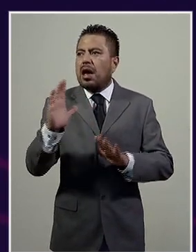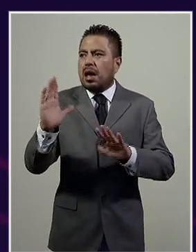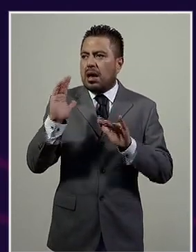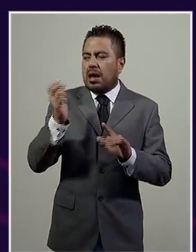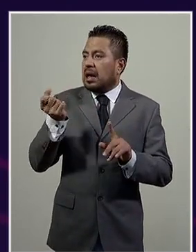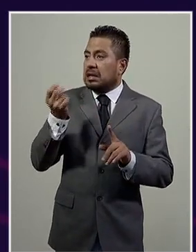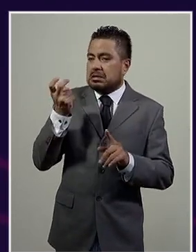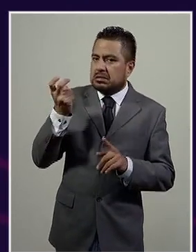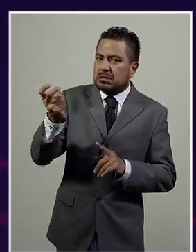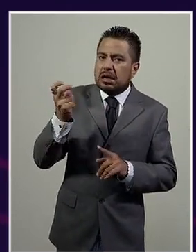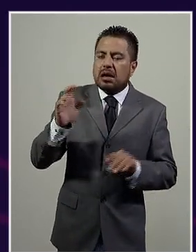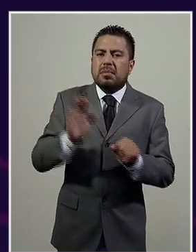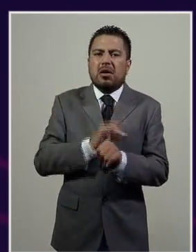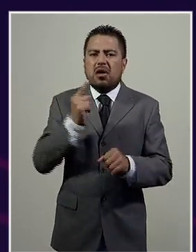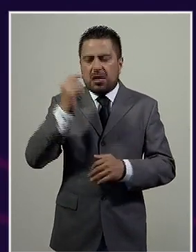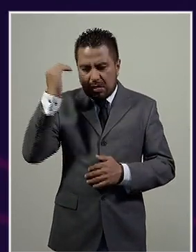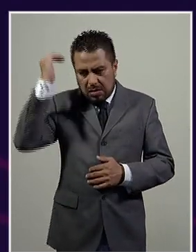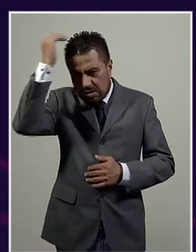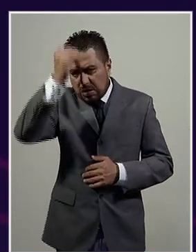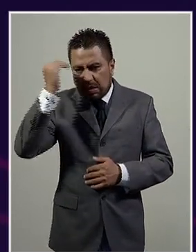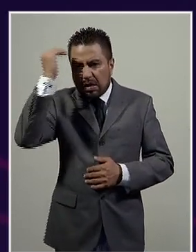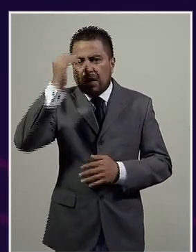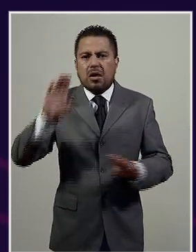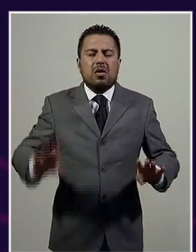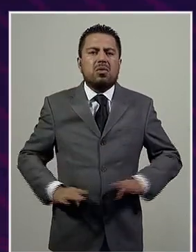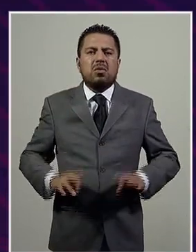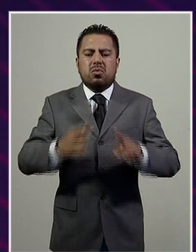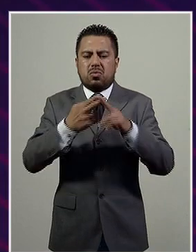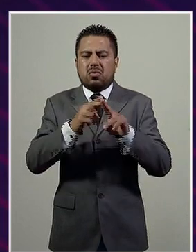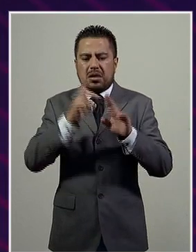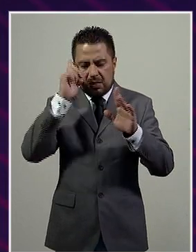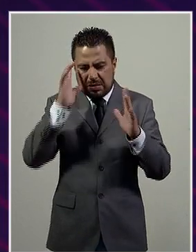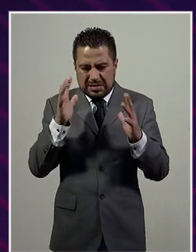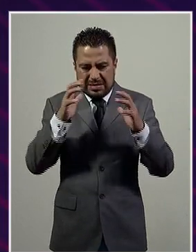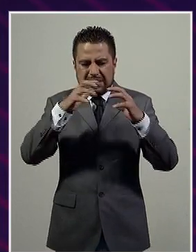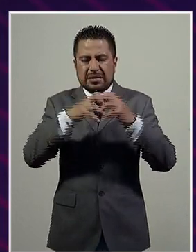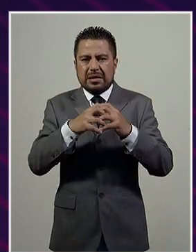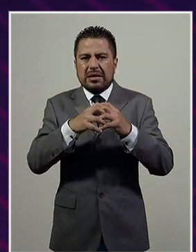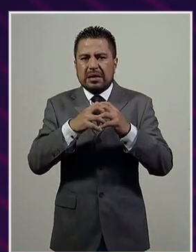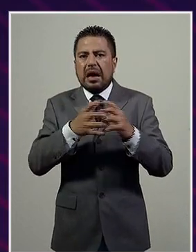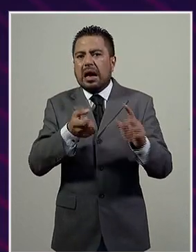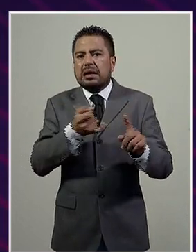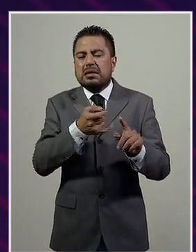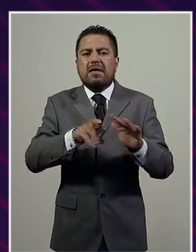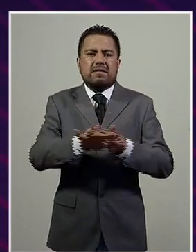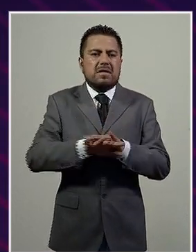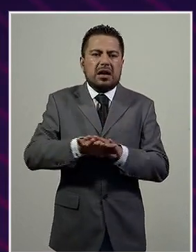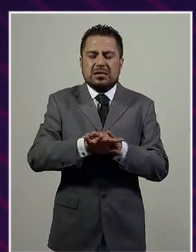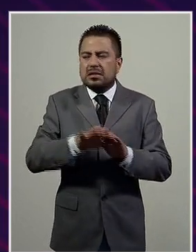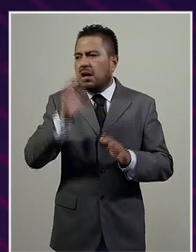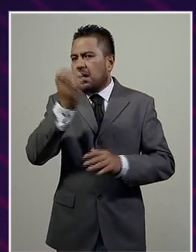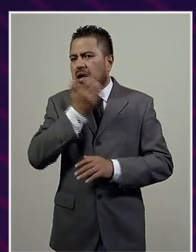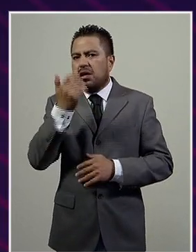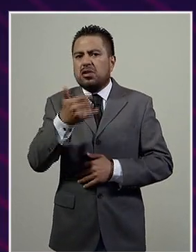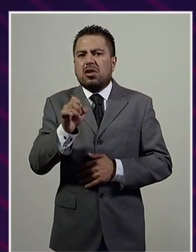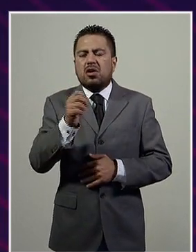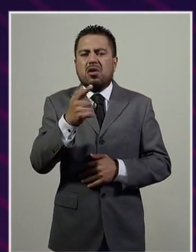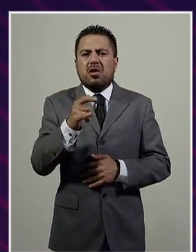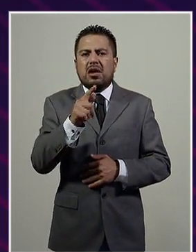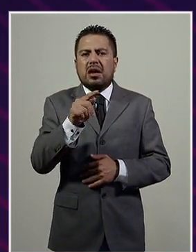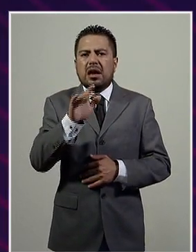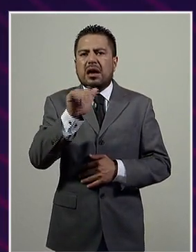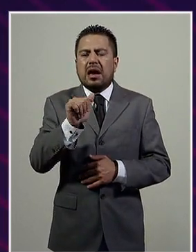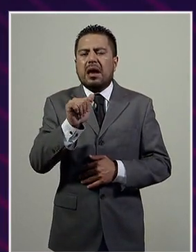hacer, porque el turbante está ajustando los huesos de tu cráneo de cierta manera. O sea, la base de nuestra práctica yógica es la